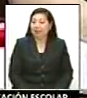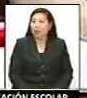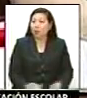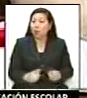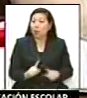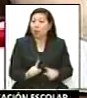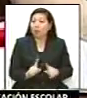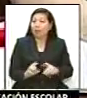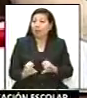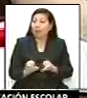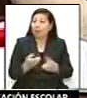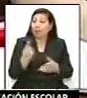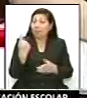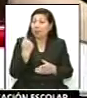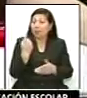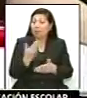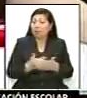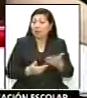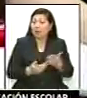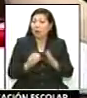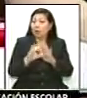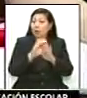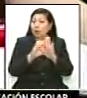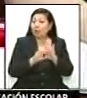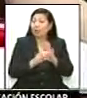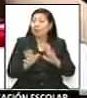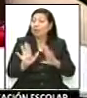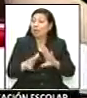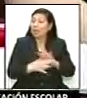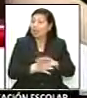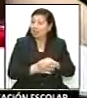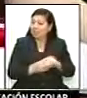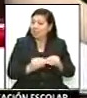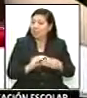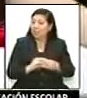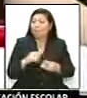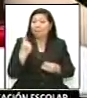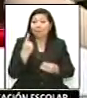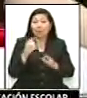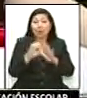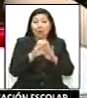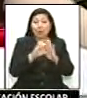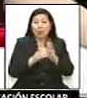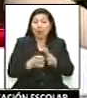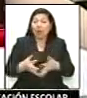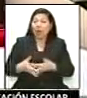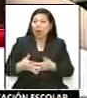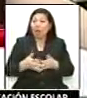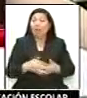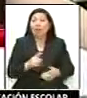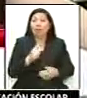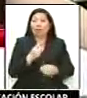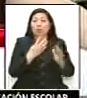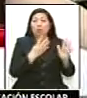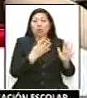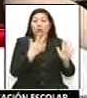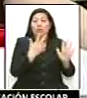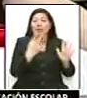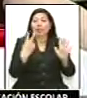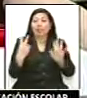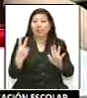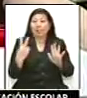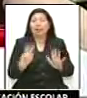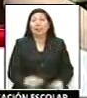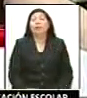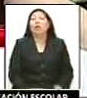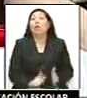se elaboraron las dos primeras constituciones de la historia, la primera, la Constitución Americana, la de 1787,